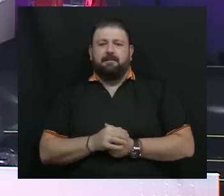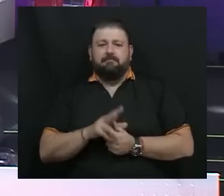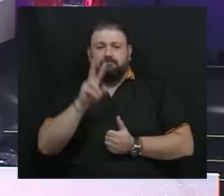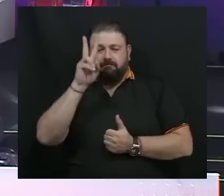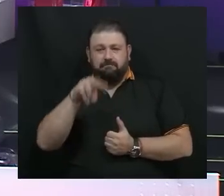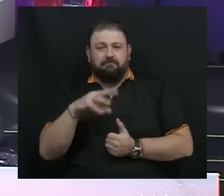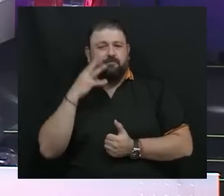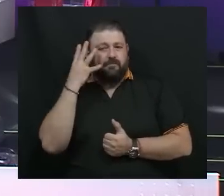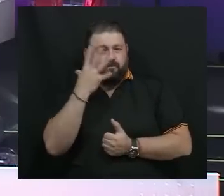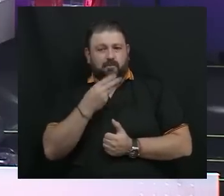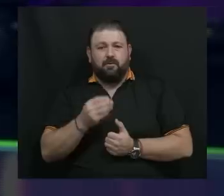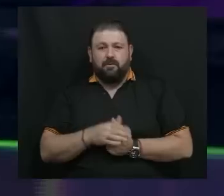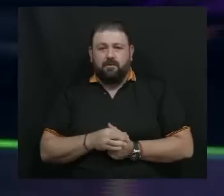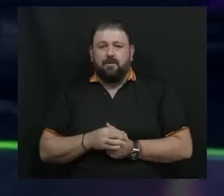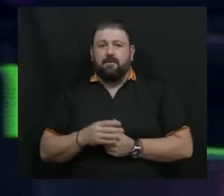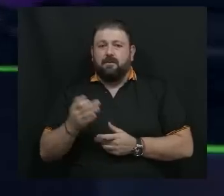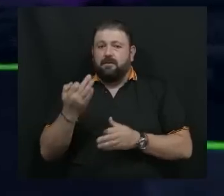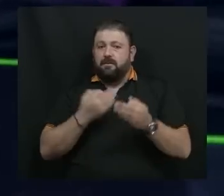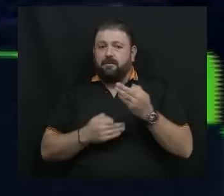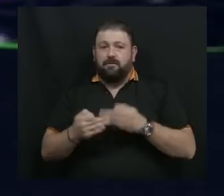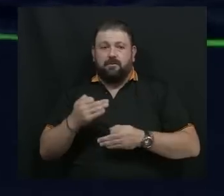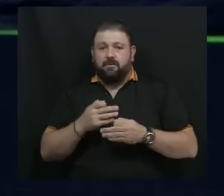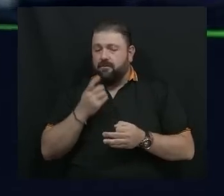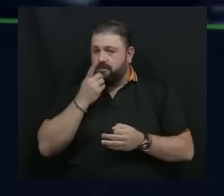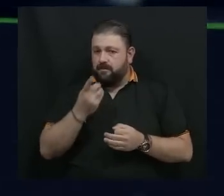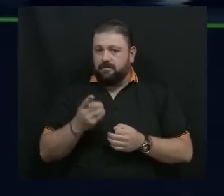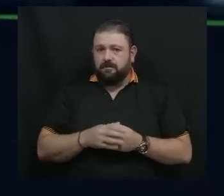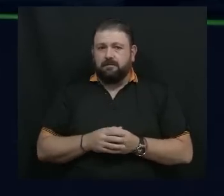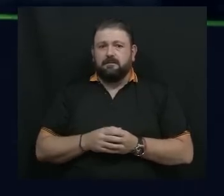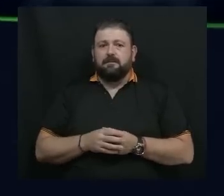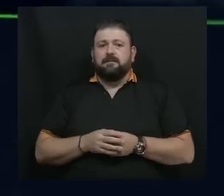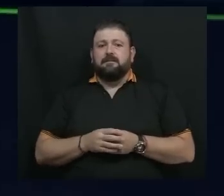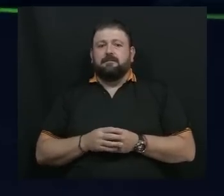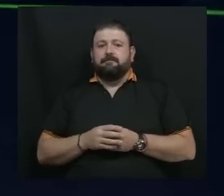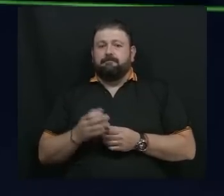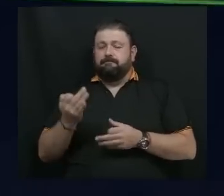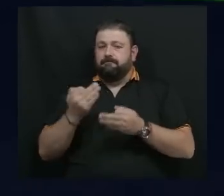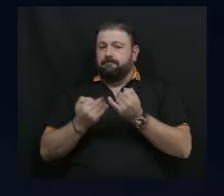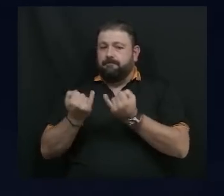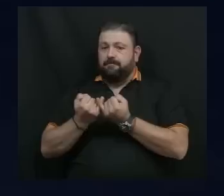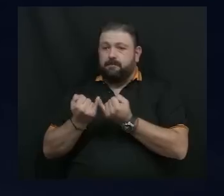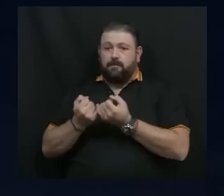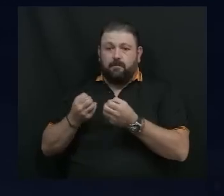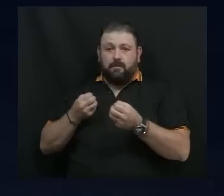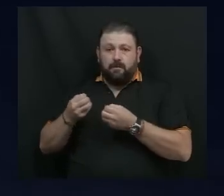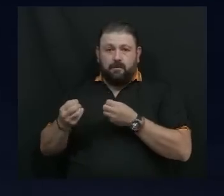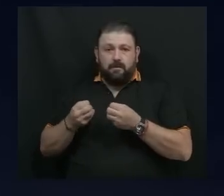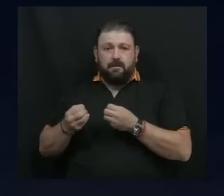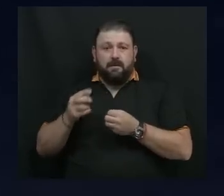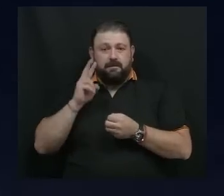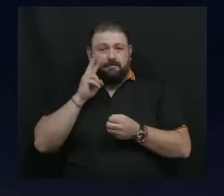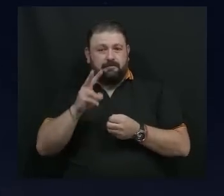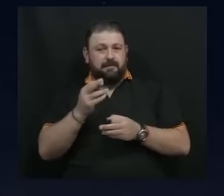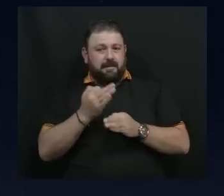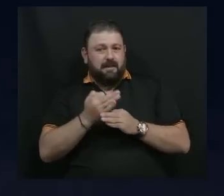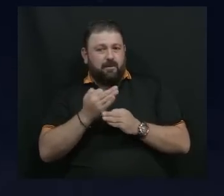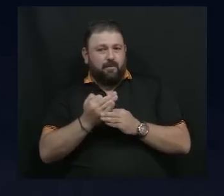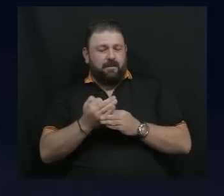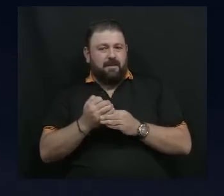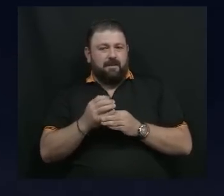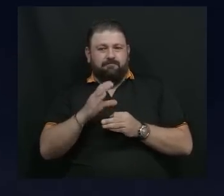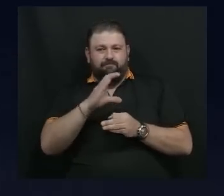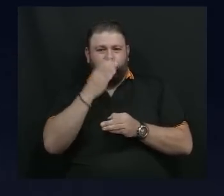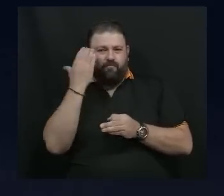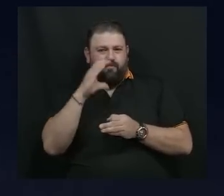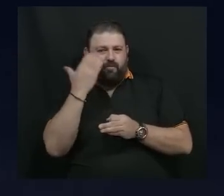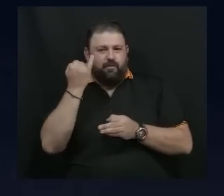maravilla. Miren, aquí hay unas imágenes, qué lindo el staff que organizó aquí. Mira, aquí hay unas imágenes donde estamos en Egipto